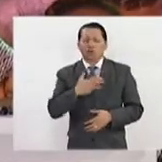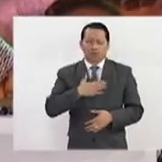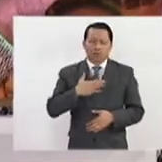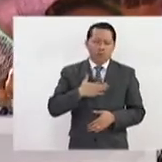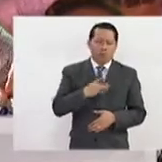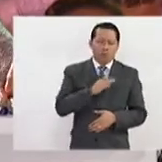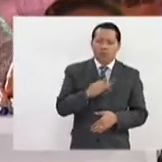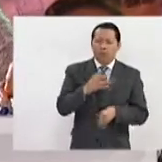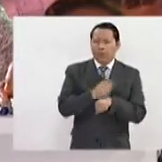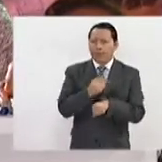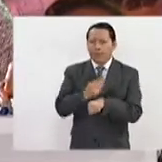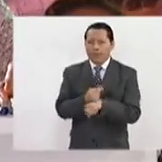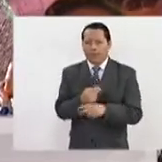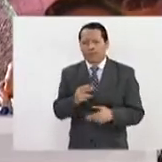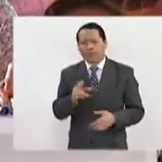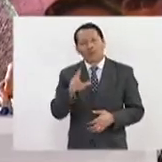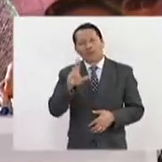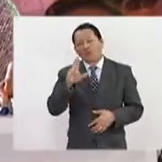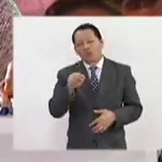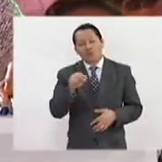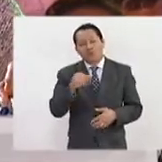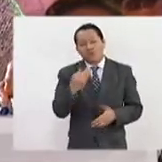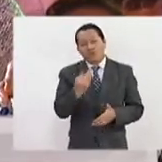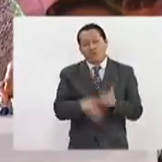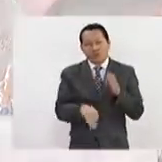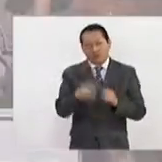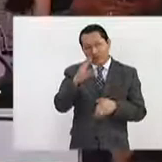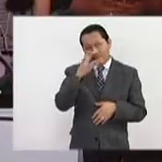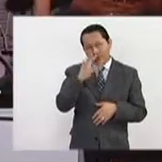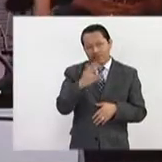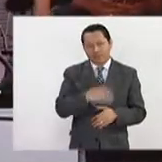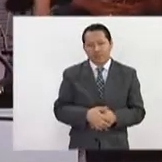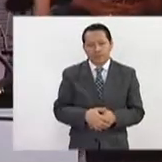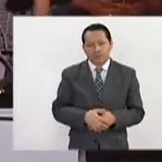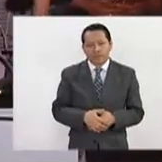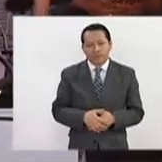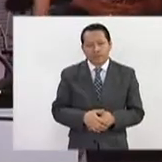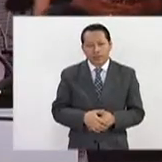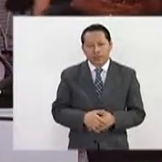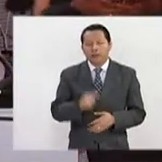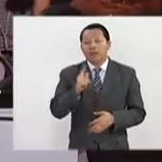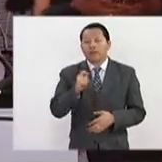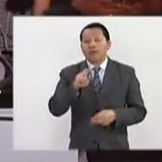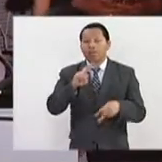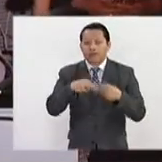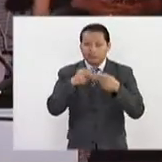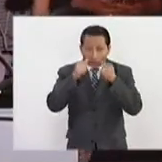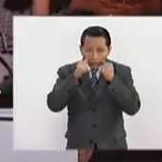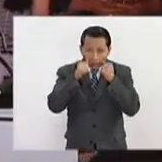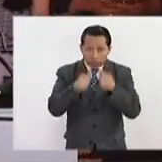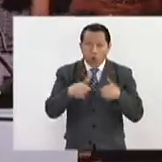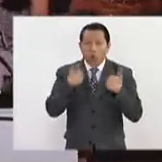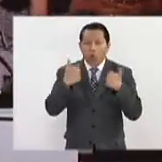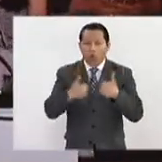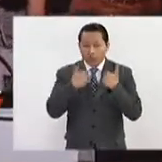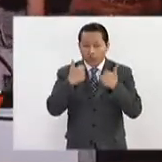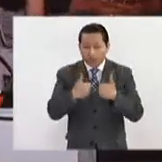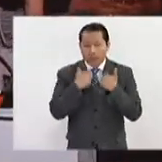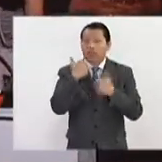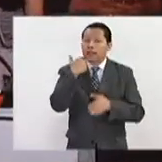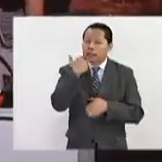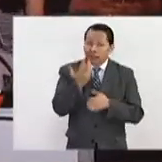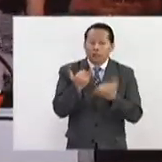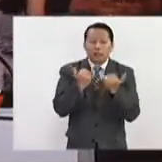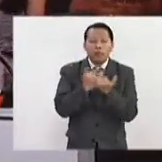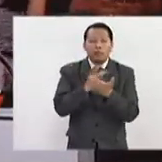estos problemas, no le está haciendo serio a México. No solamente vamos a tomar en cuenta a los jóvenes, queremos formar